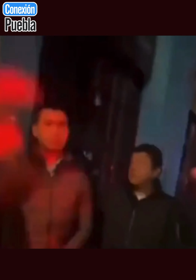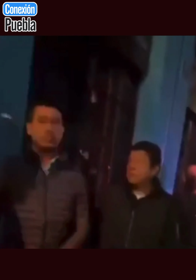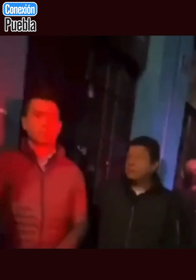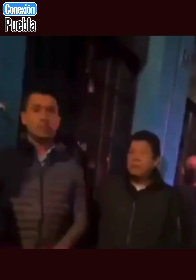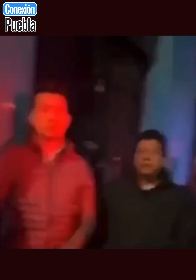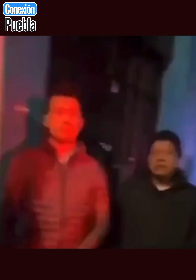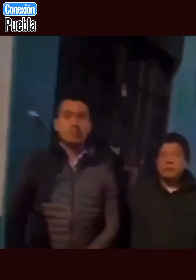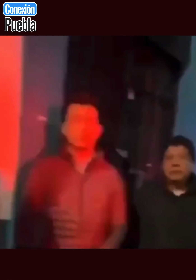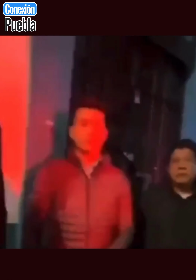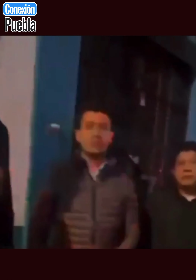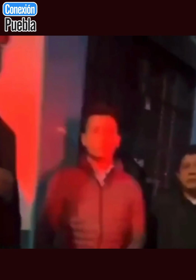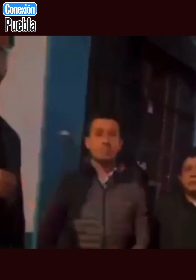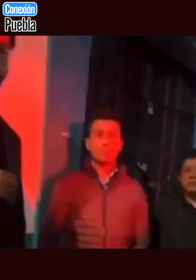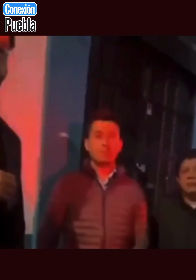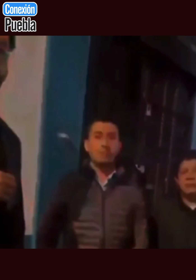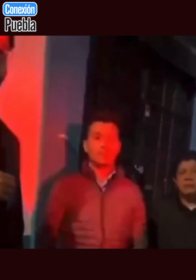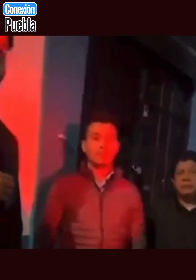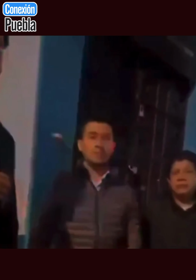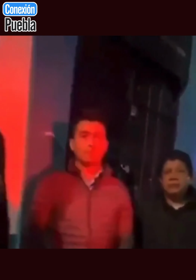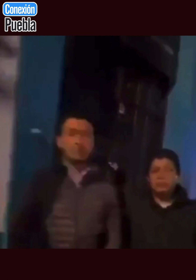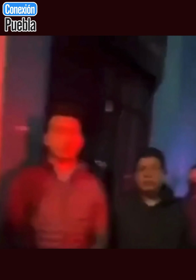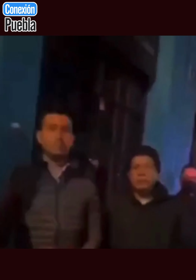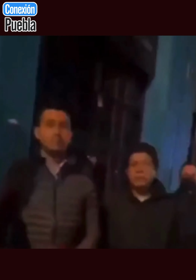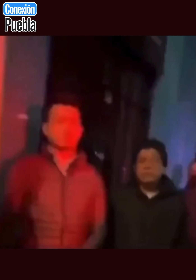les devolvieron las unidades